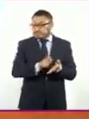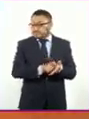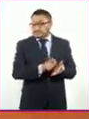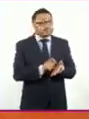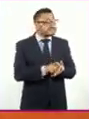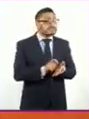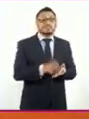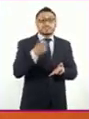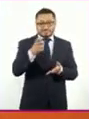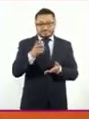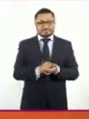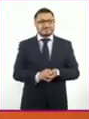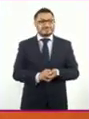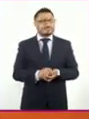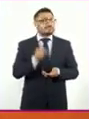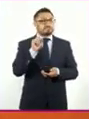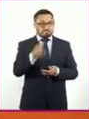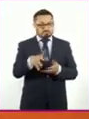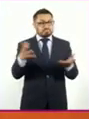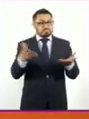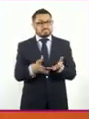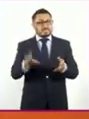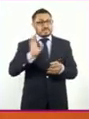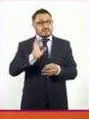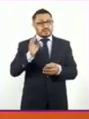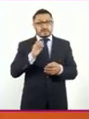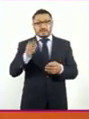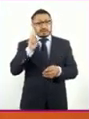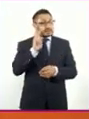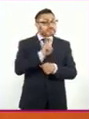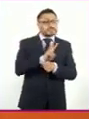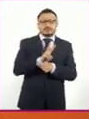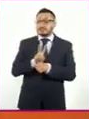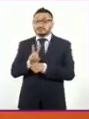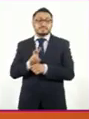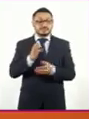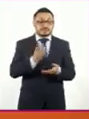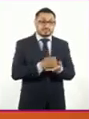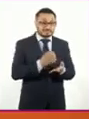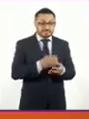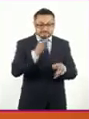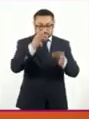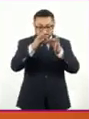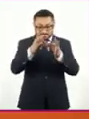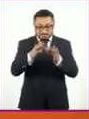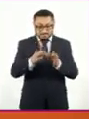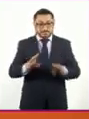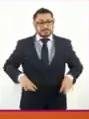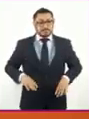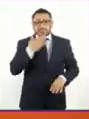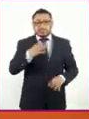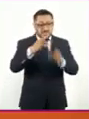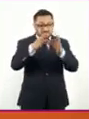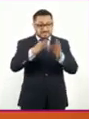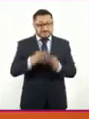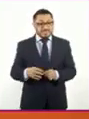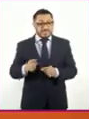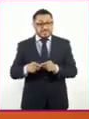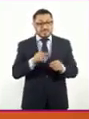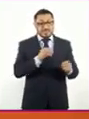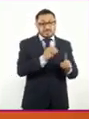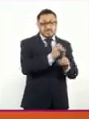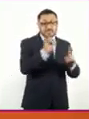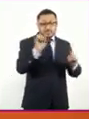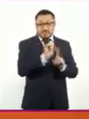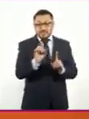ocurre. También lo hacen durante el proceso al verificar que los cuadernos cumplan con las características en las diferentes etapas de su